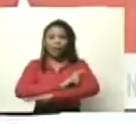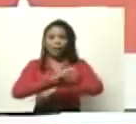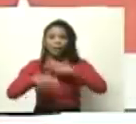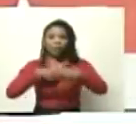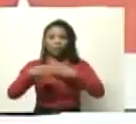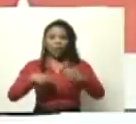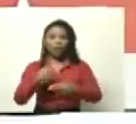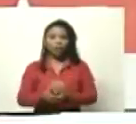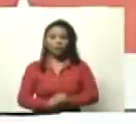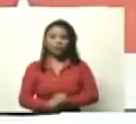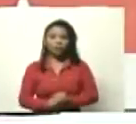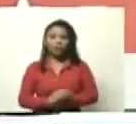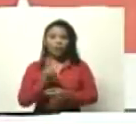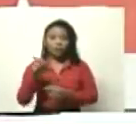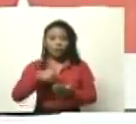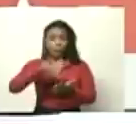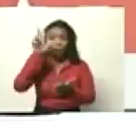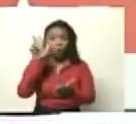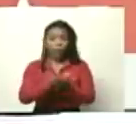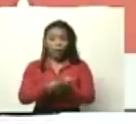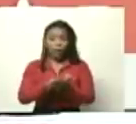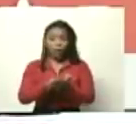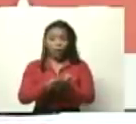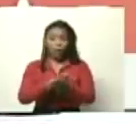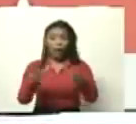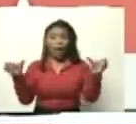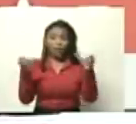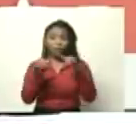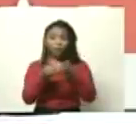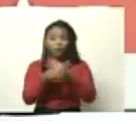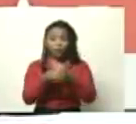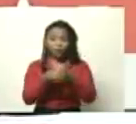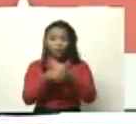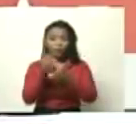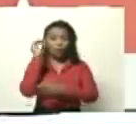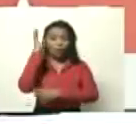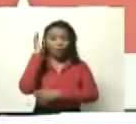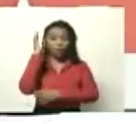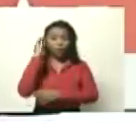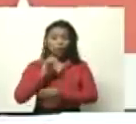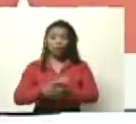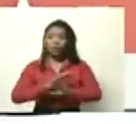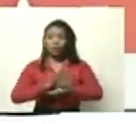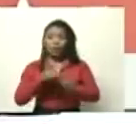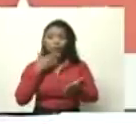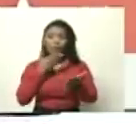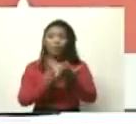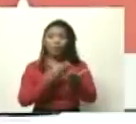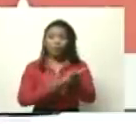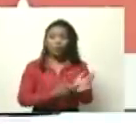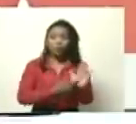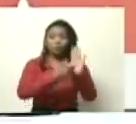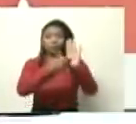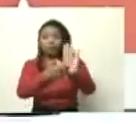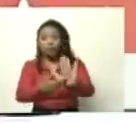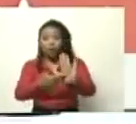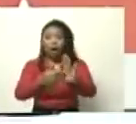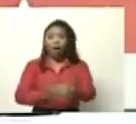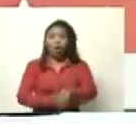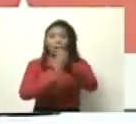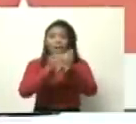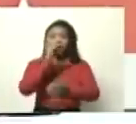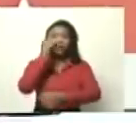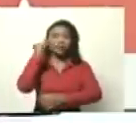revolucionaria fue aprobado en la plenaria del Congreso. Fue aprobado, se les presentó a los delegados y a las